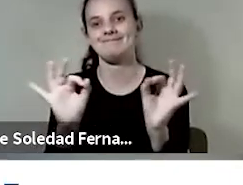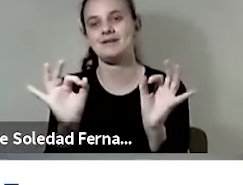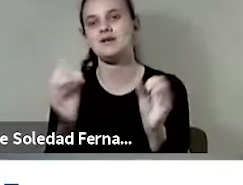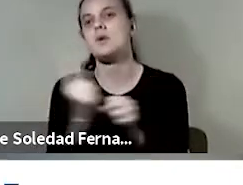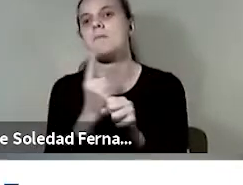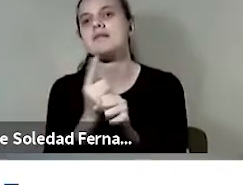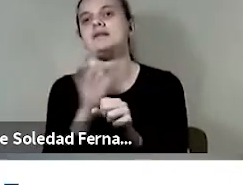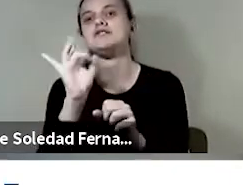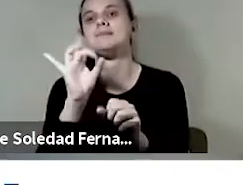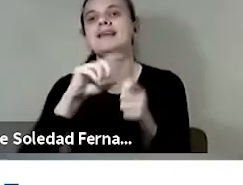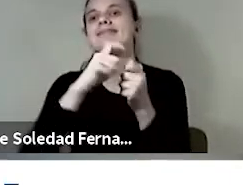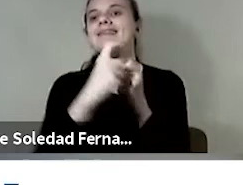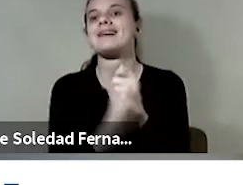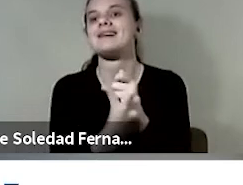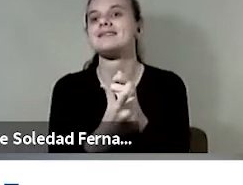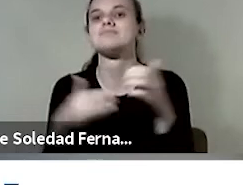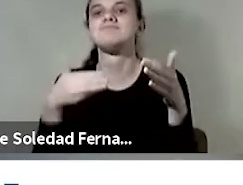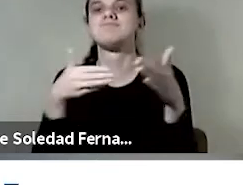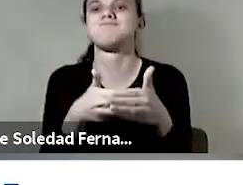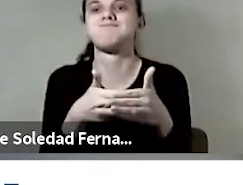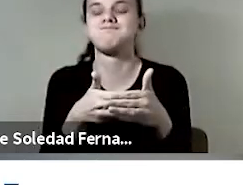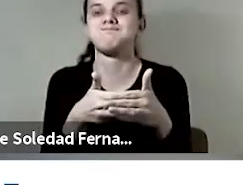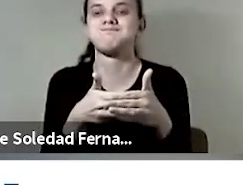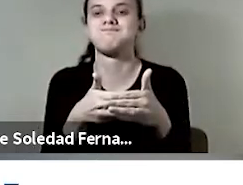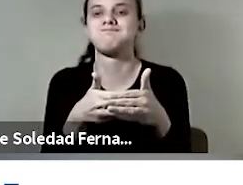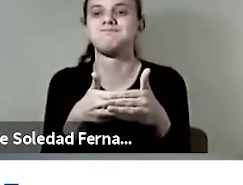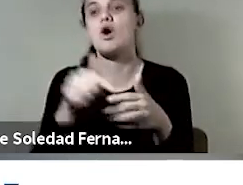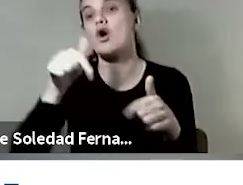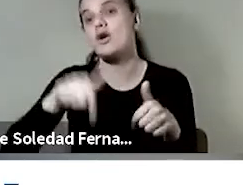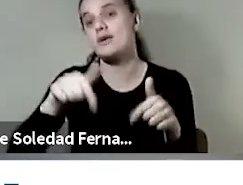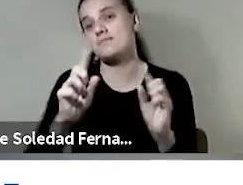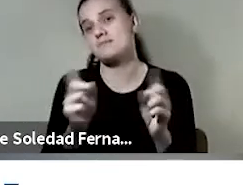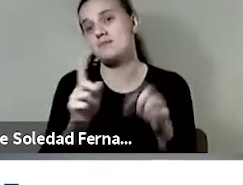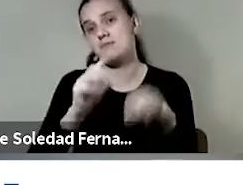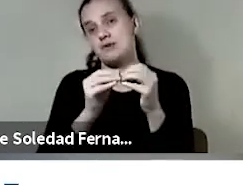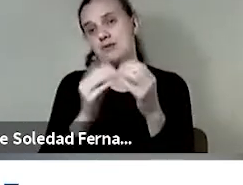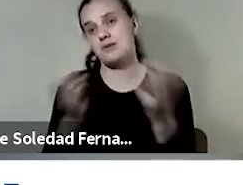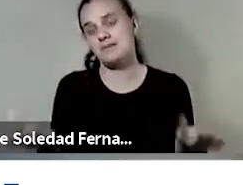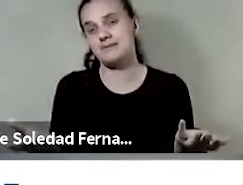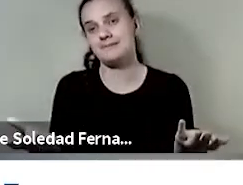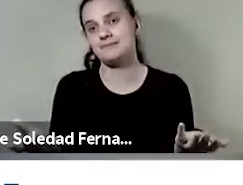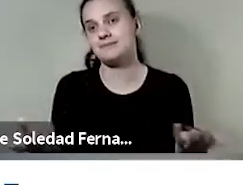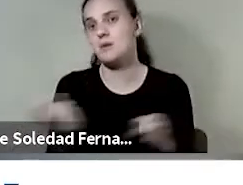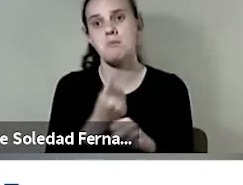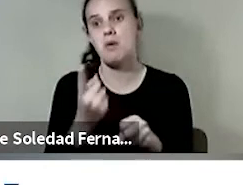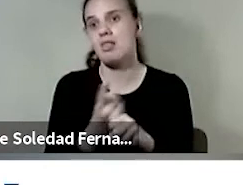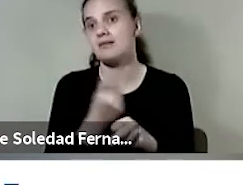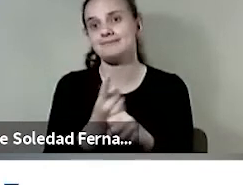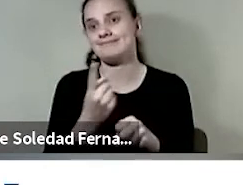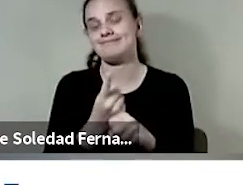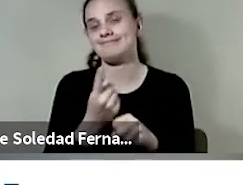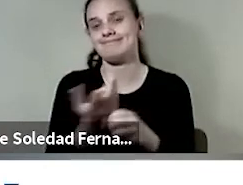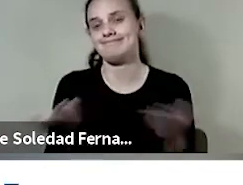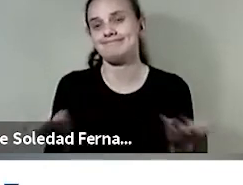a un montón de personas para acceder a eso, o que no la puedan usar sin estar conectados a Internet. Ese es uno de los grandes problemas que tienen las